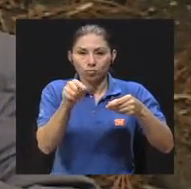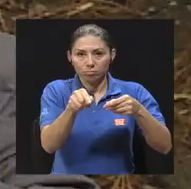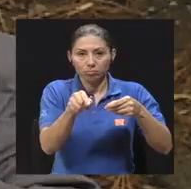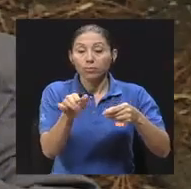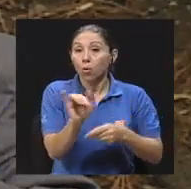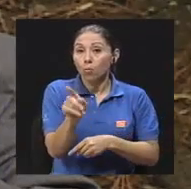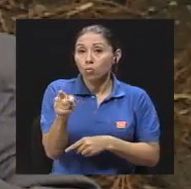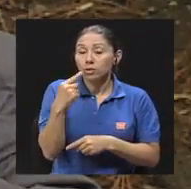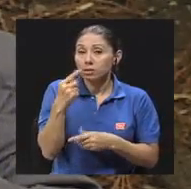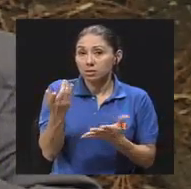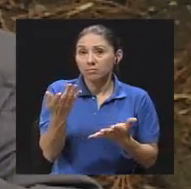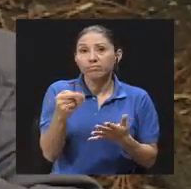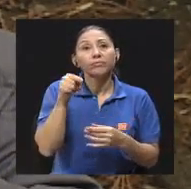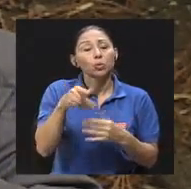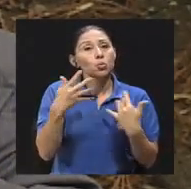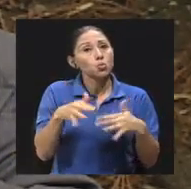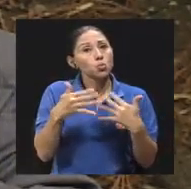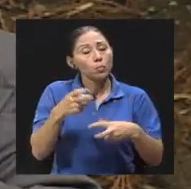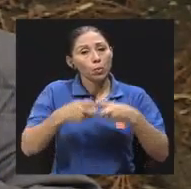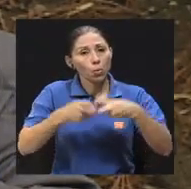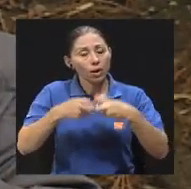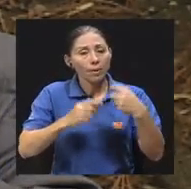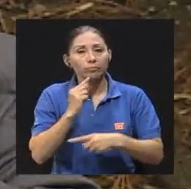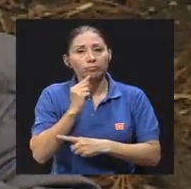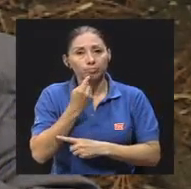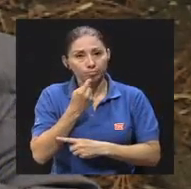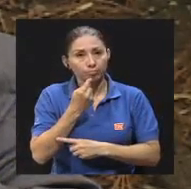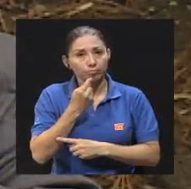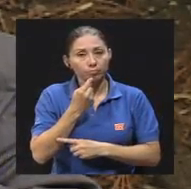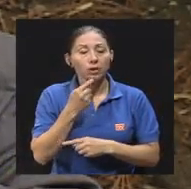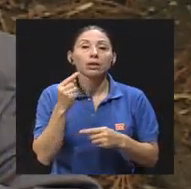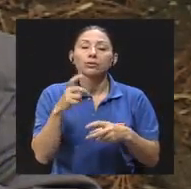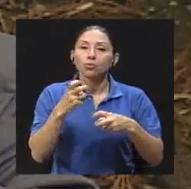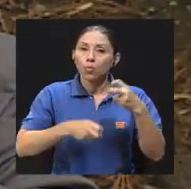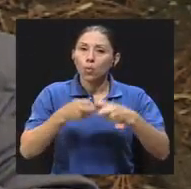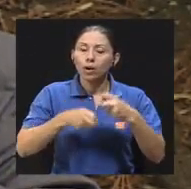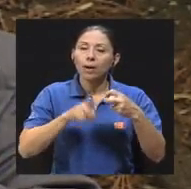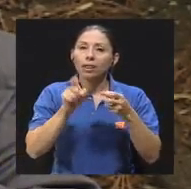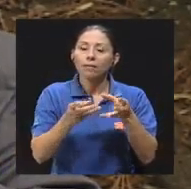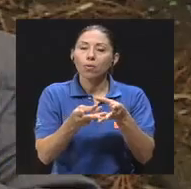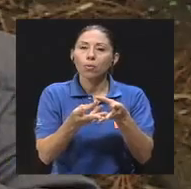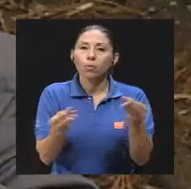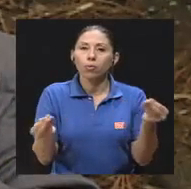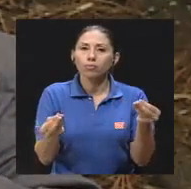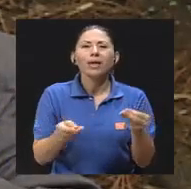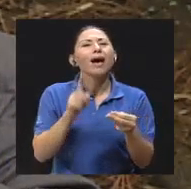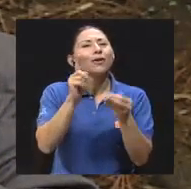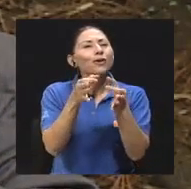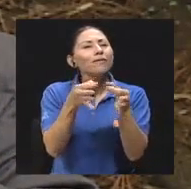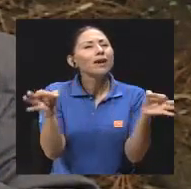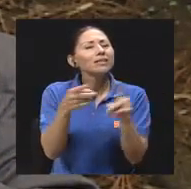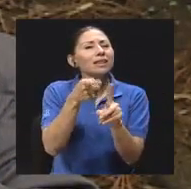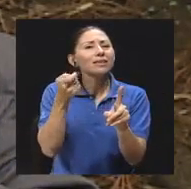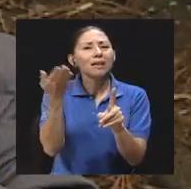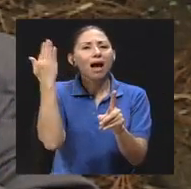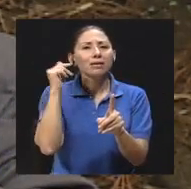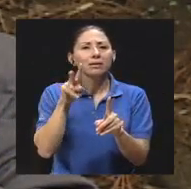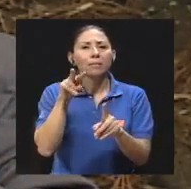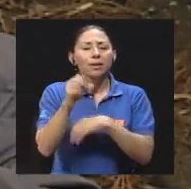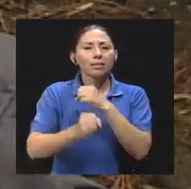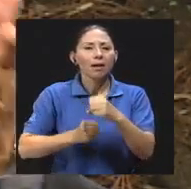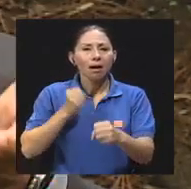lo menciona y lo ha dicho, es un problema bastante serio. Es un problema por resolver. Ese eslogan lo tengo yo desde hace 20